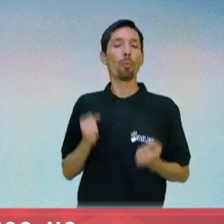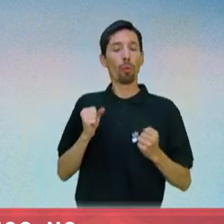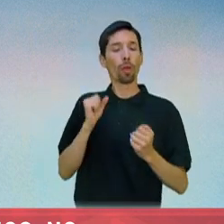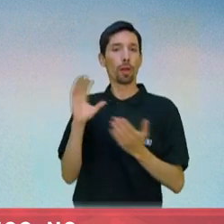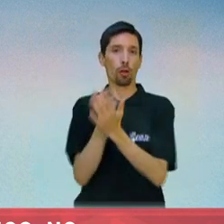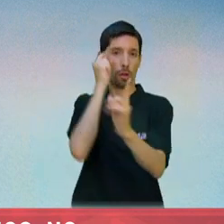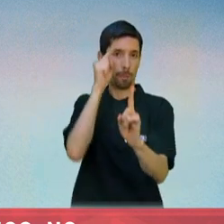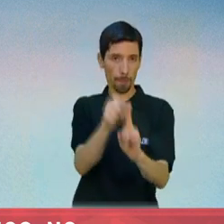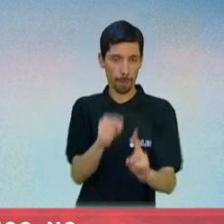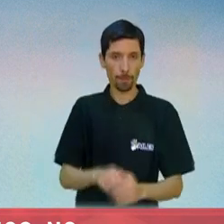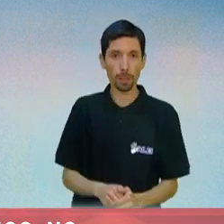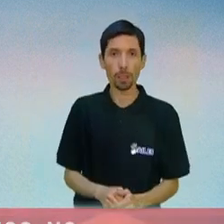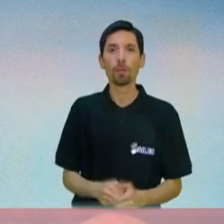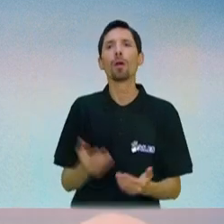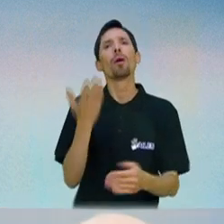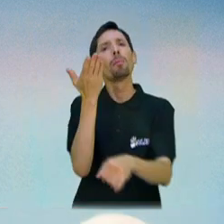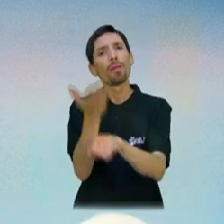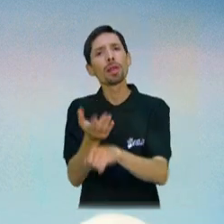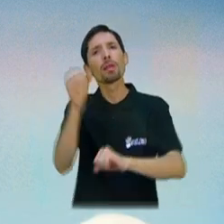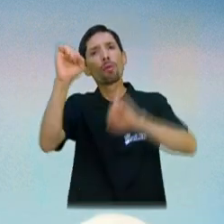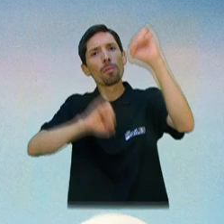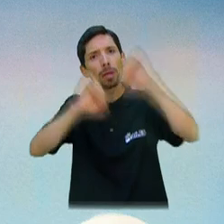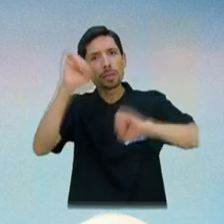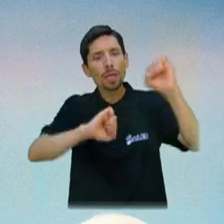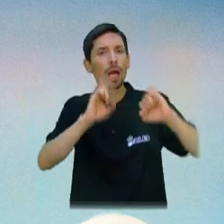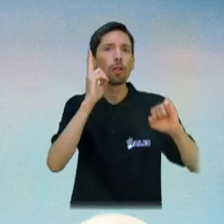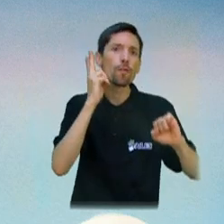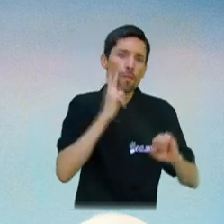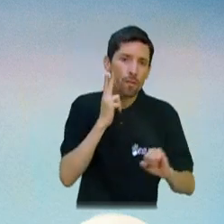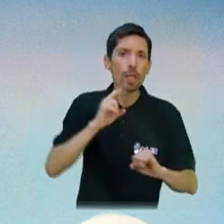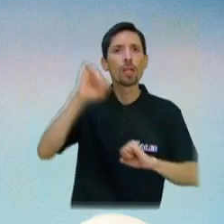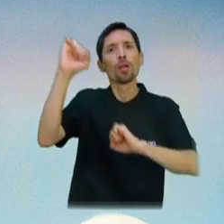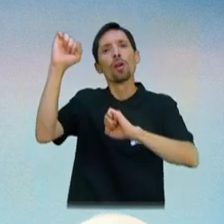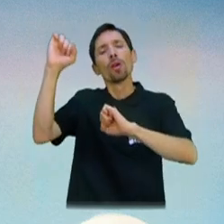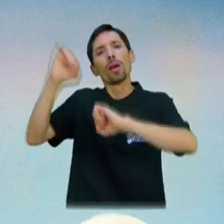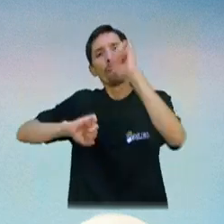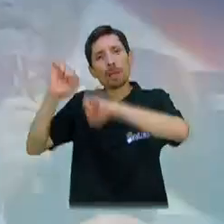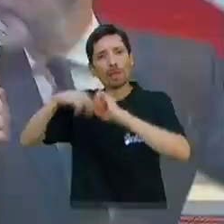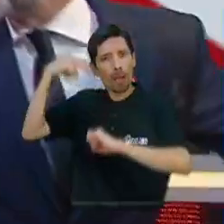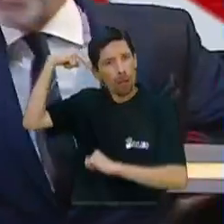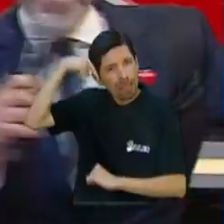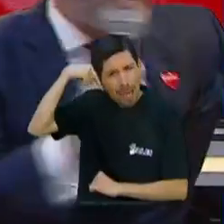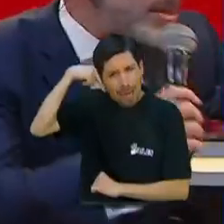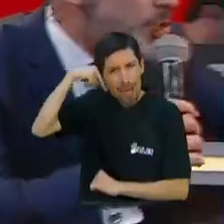por favor, le pedimos a los empresarios del vino, los empresarios de la cereza. ¡Angélica!